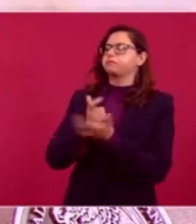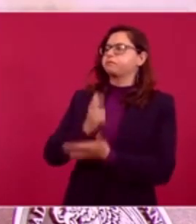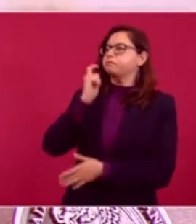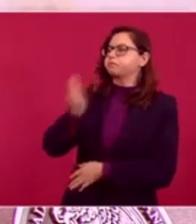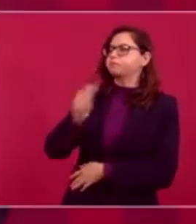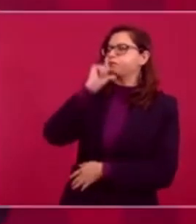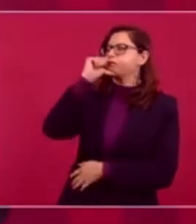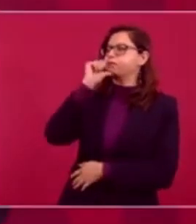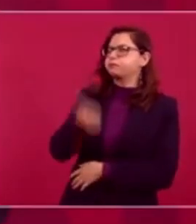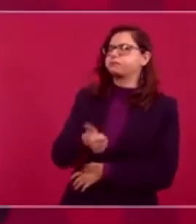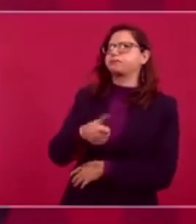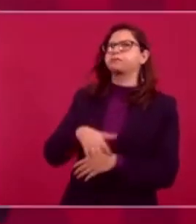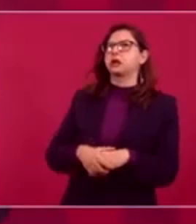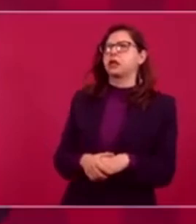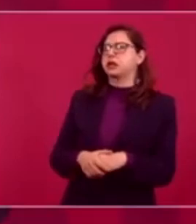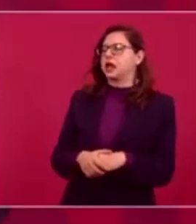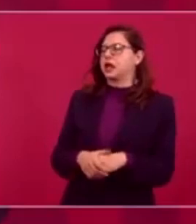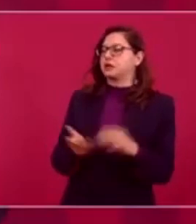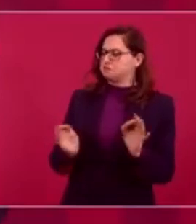y que